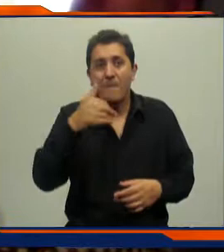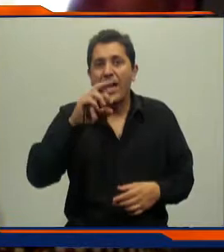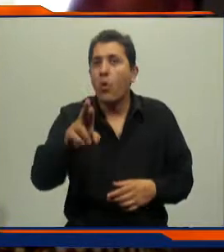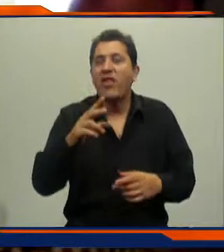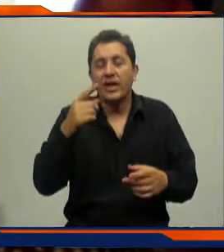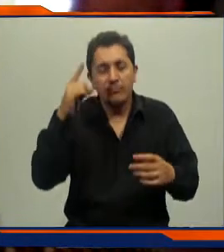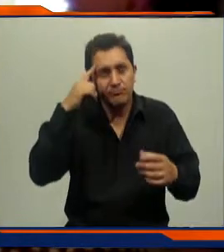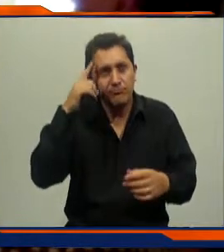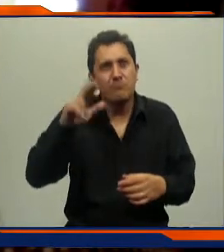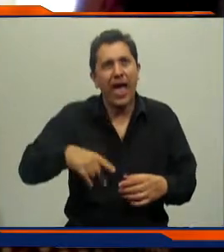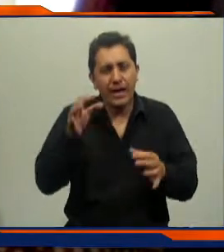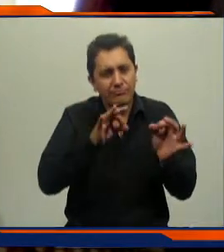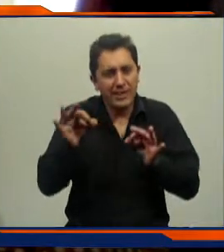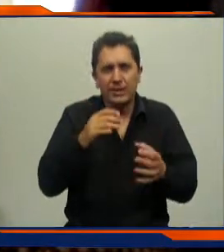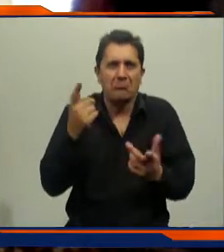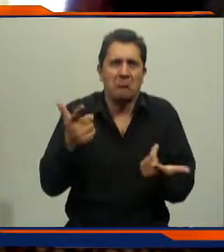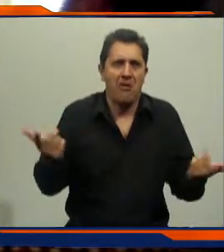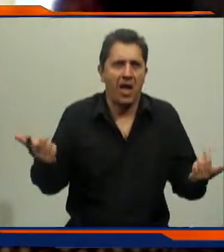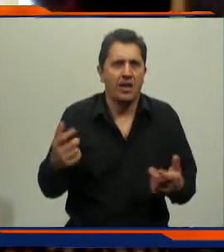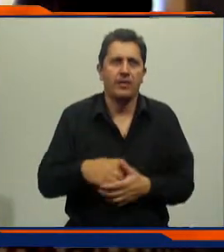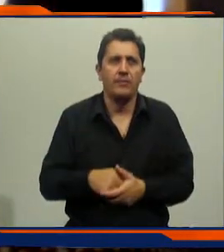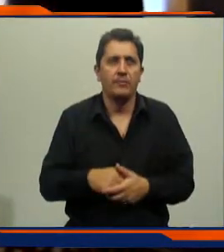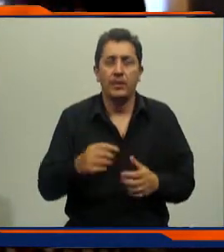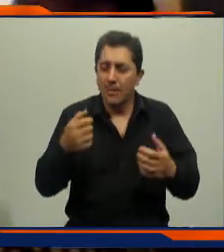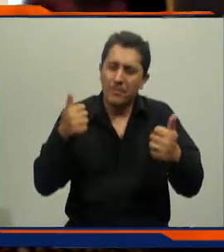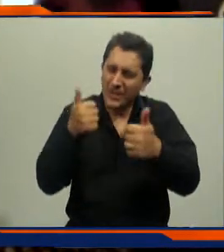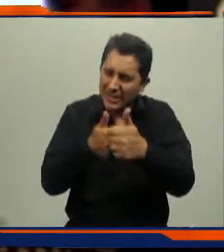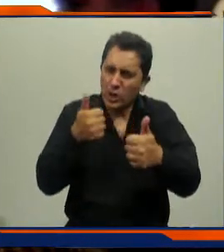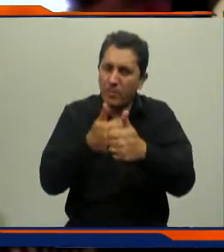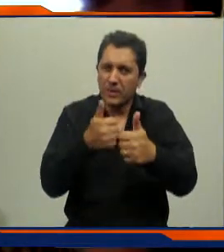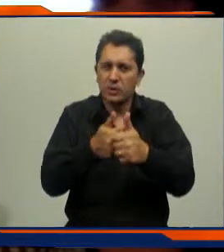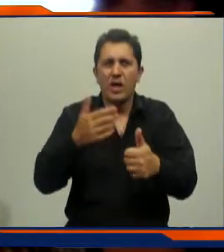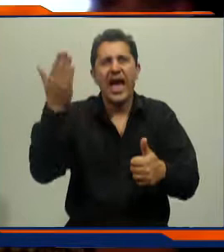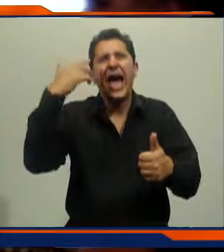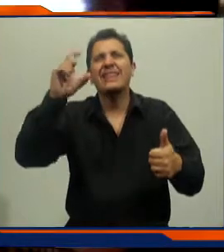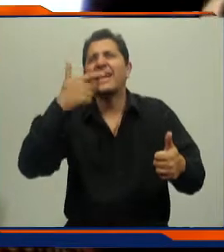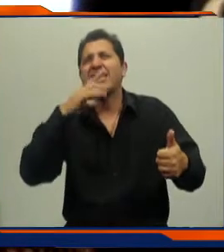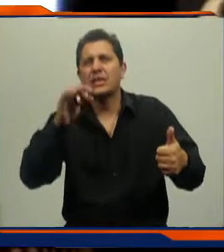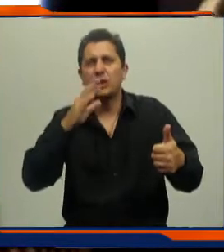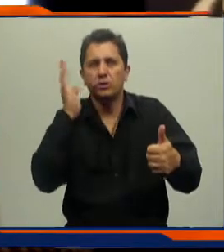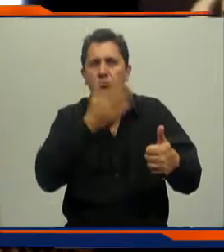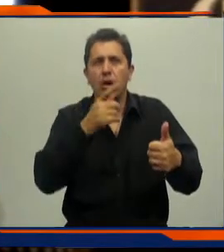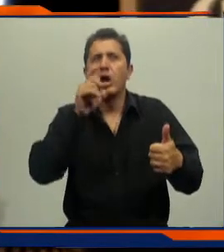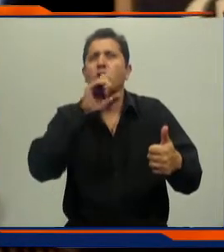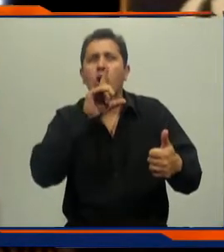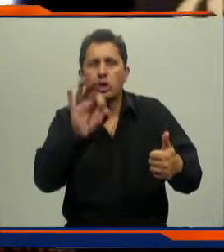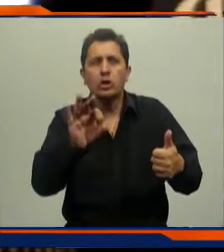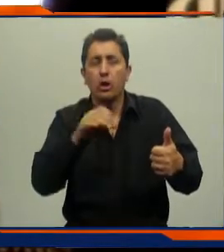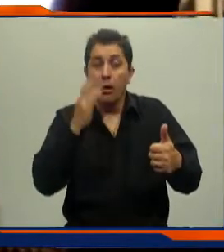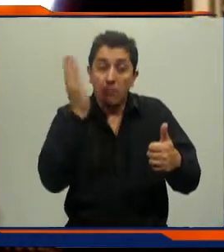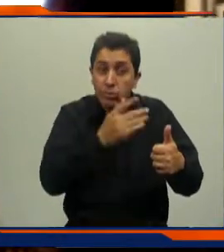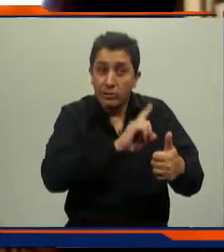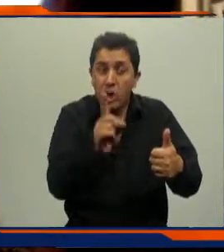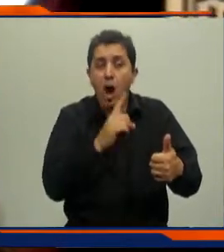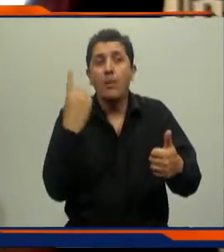hay. Simplemente presionarlo. Los que han obtenido mejores resultados fueron los José Luis Castillo, los Miguel Cotto, que aún sin ganarle le